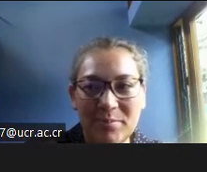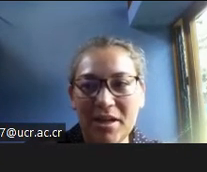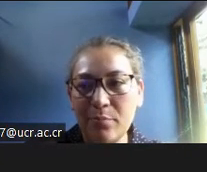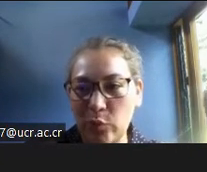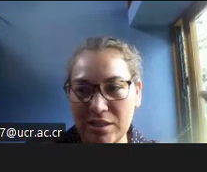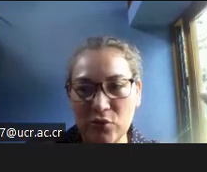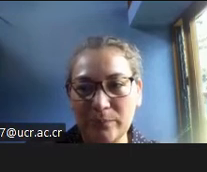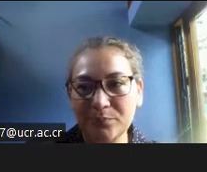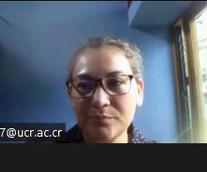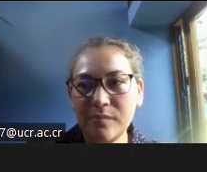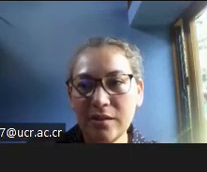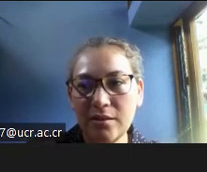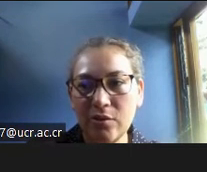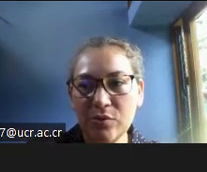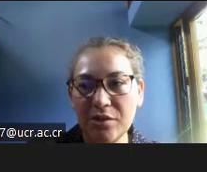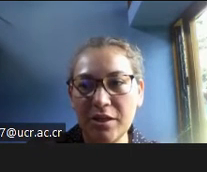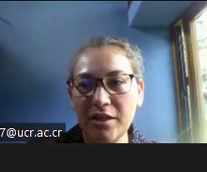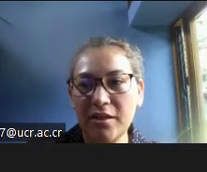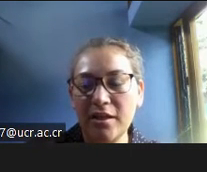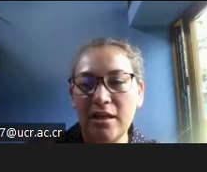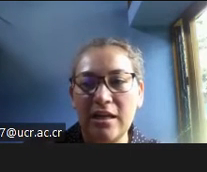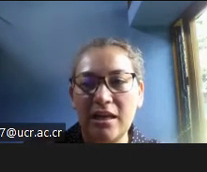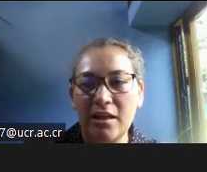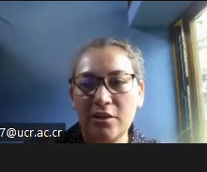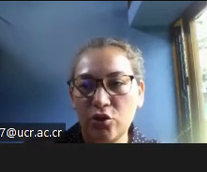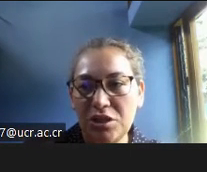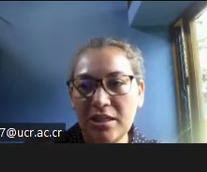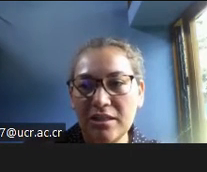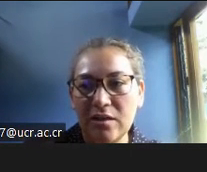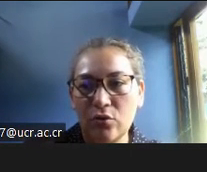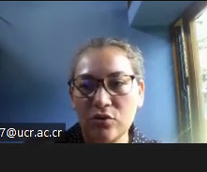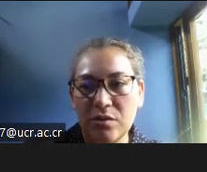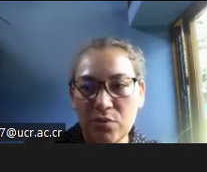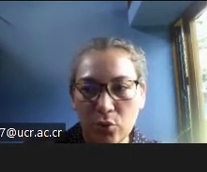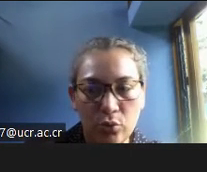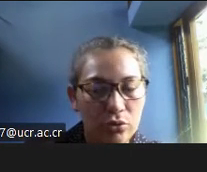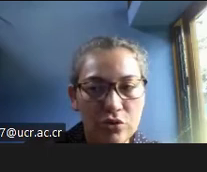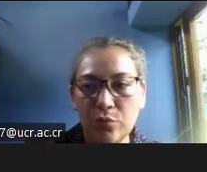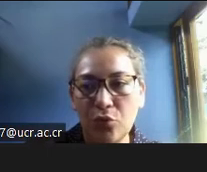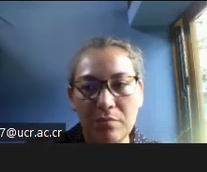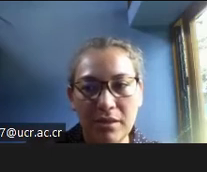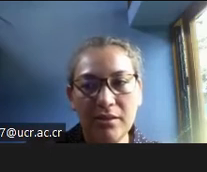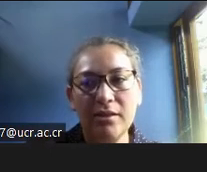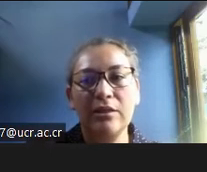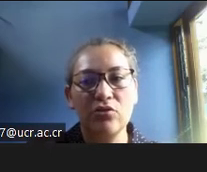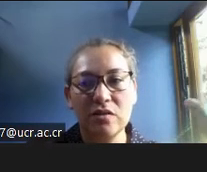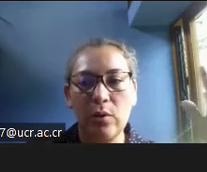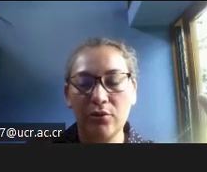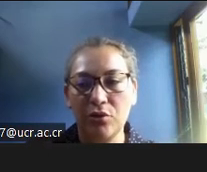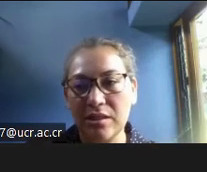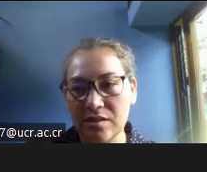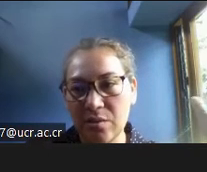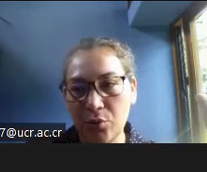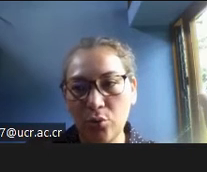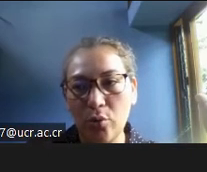escena, ¿verdad? Pues eso. Aquí vamos a ver. La idea de Tony es dar a conocer mis productos. Muy bien. Entonces,